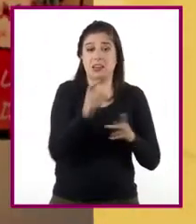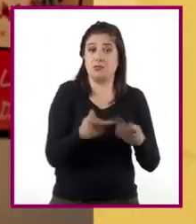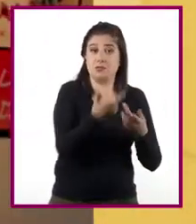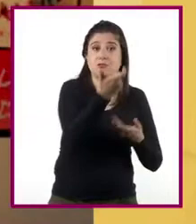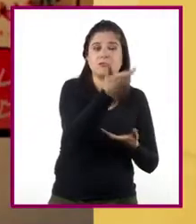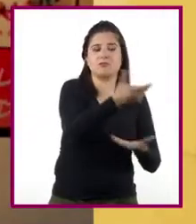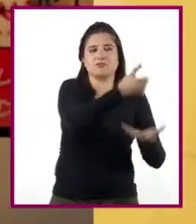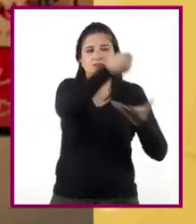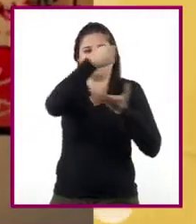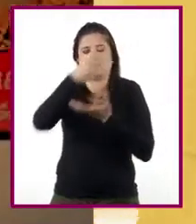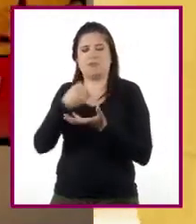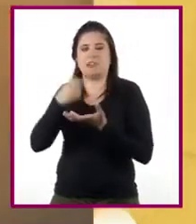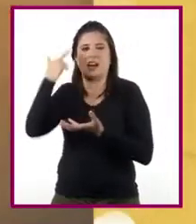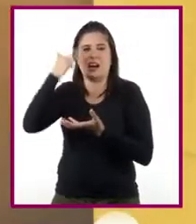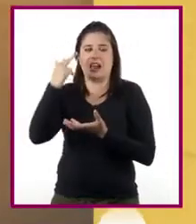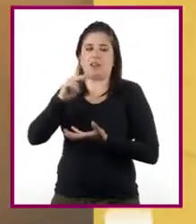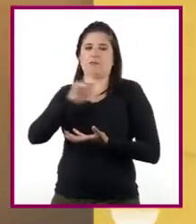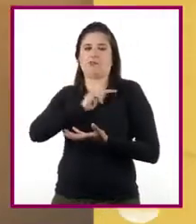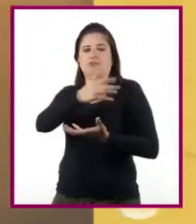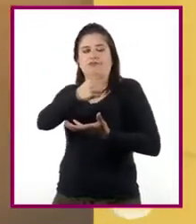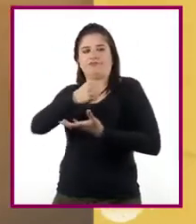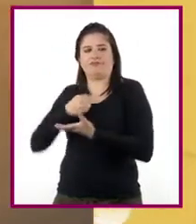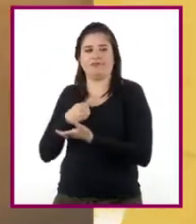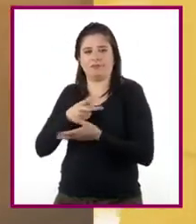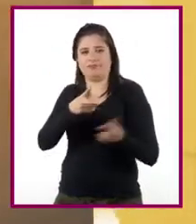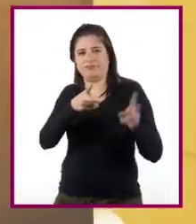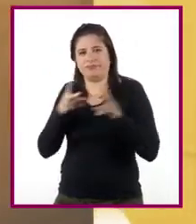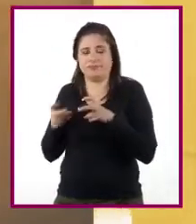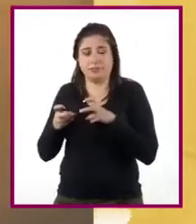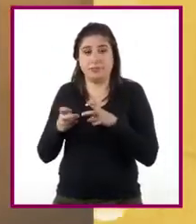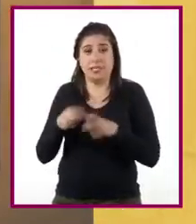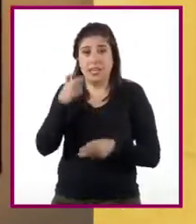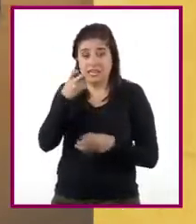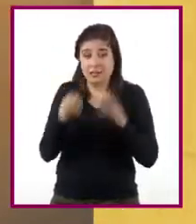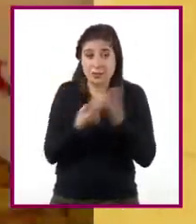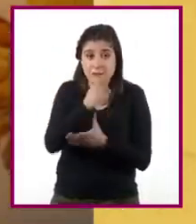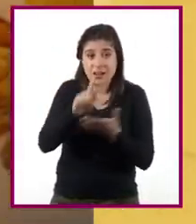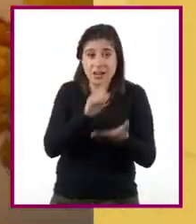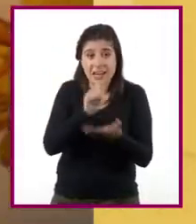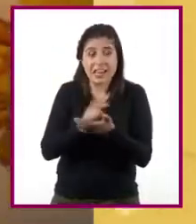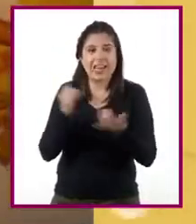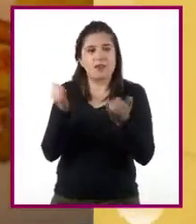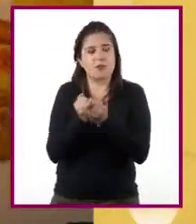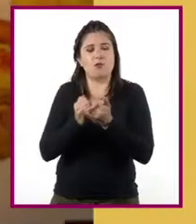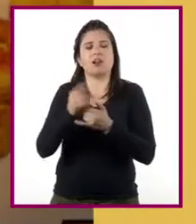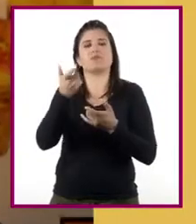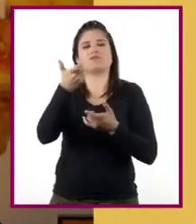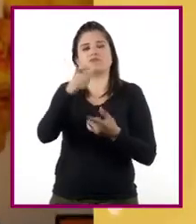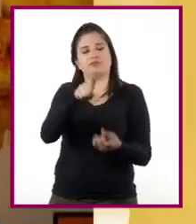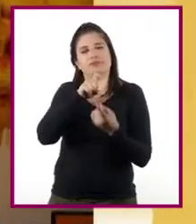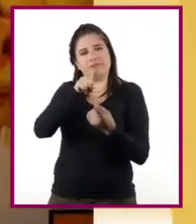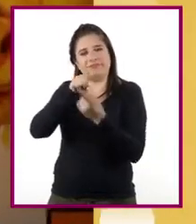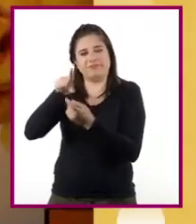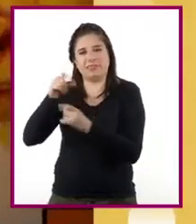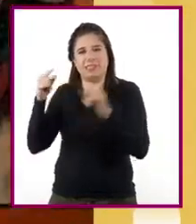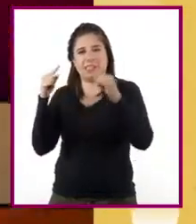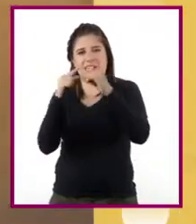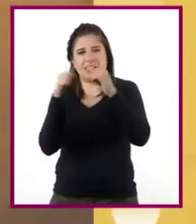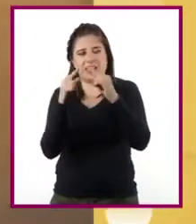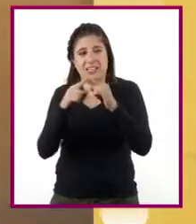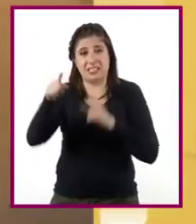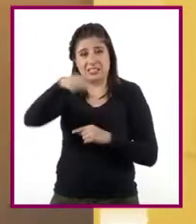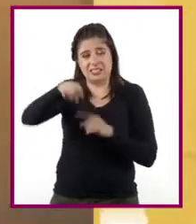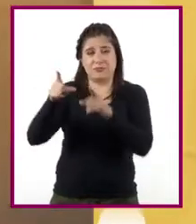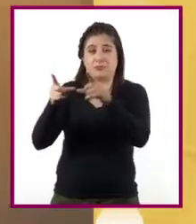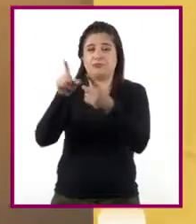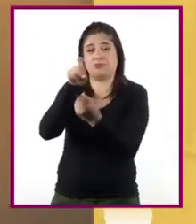fue tomado por la corona. Pero la reforma no terminaba ahí. La corona también se apropió del dinero de la Iglesia, capital que